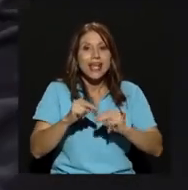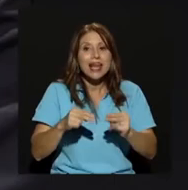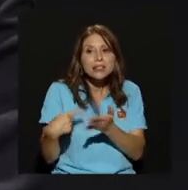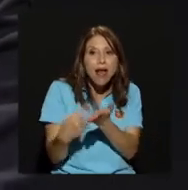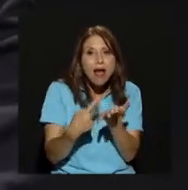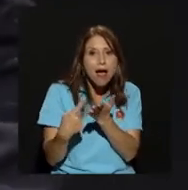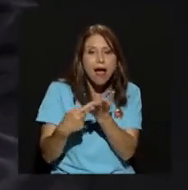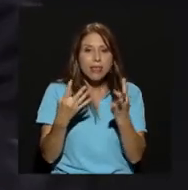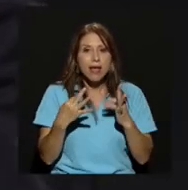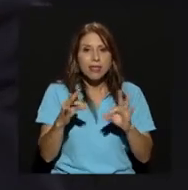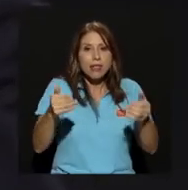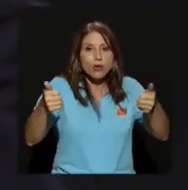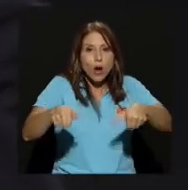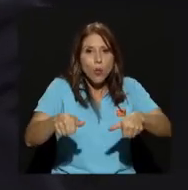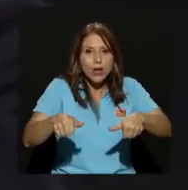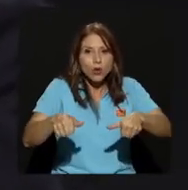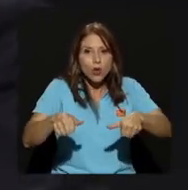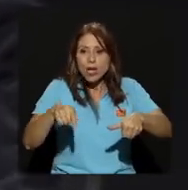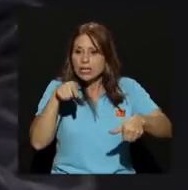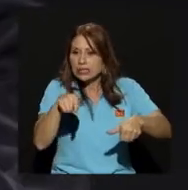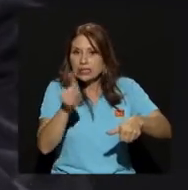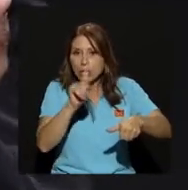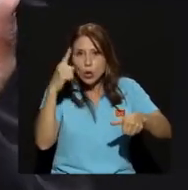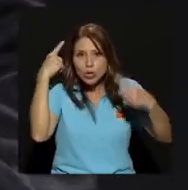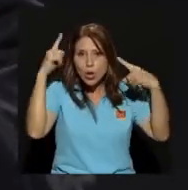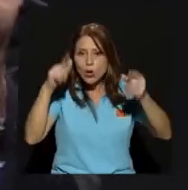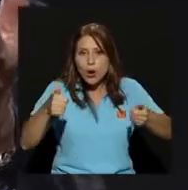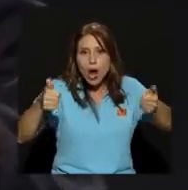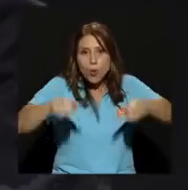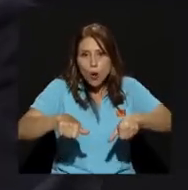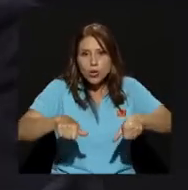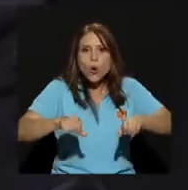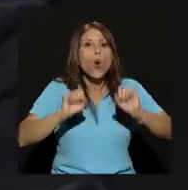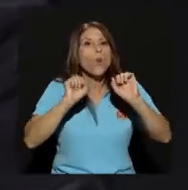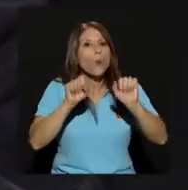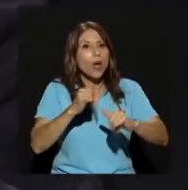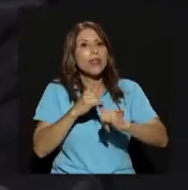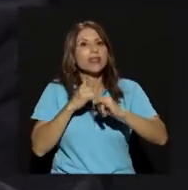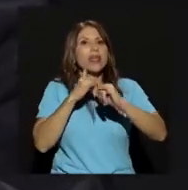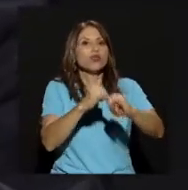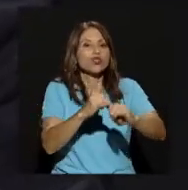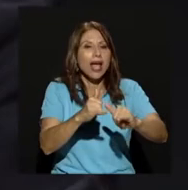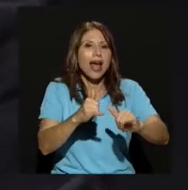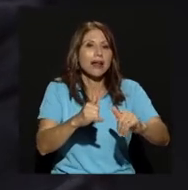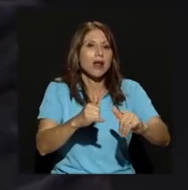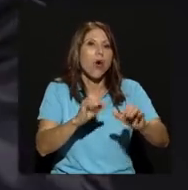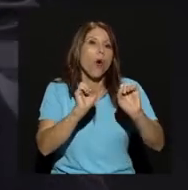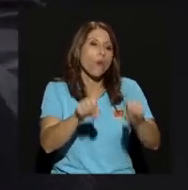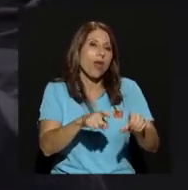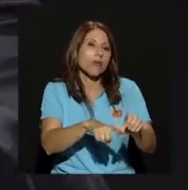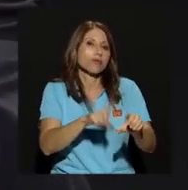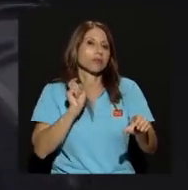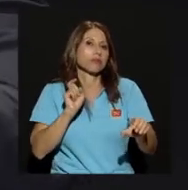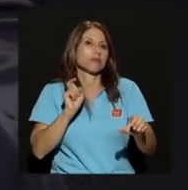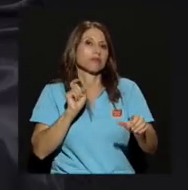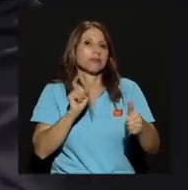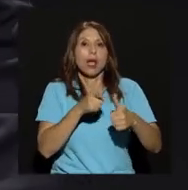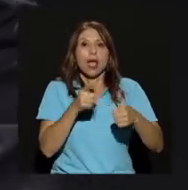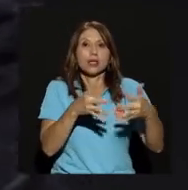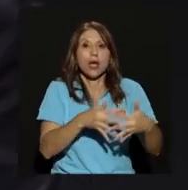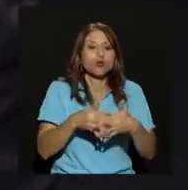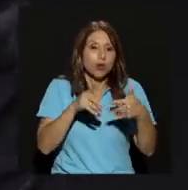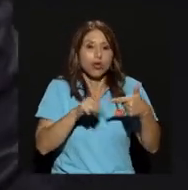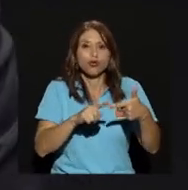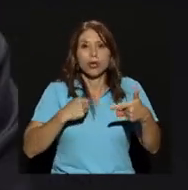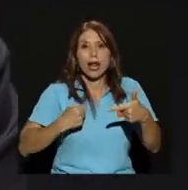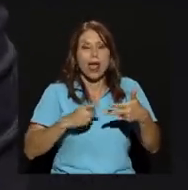por supuesto que si no se llega a un acuerdo pueden denunciar el tratado y pueden retirarse de ellos eeuu canadá o méxico o el mismo